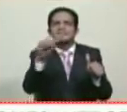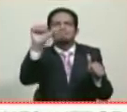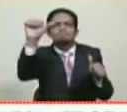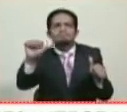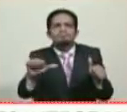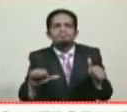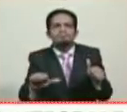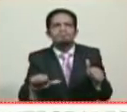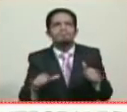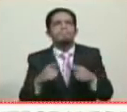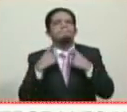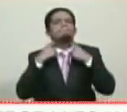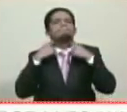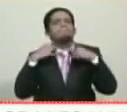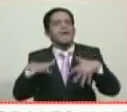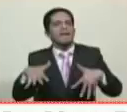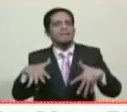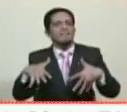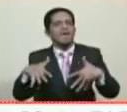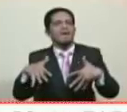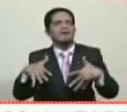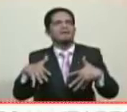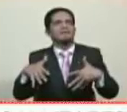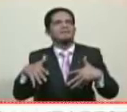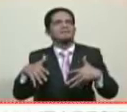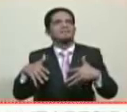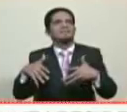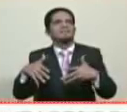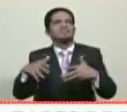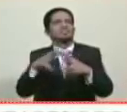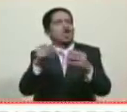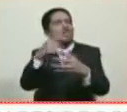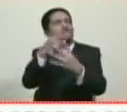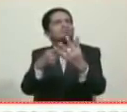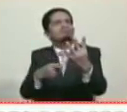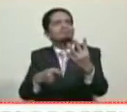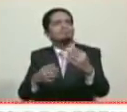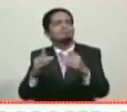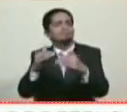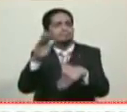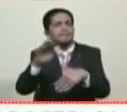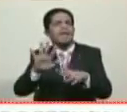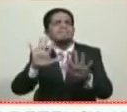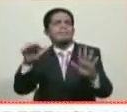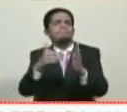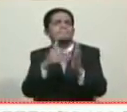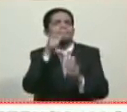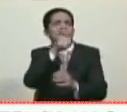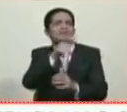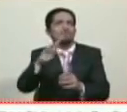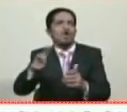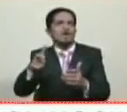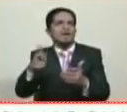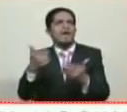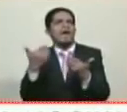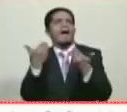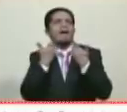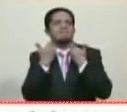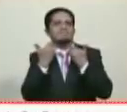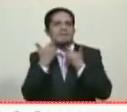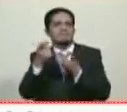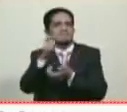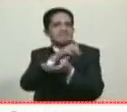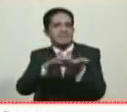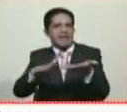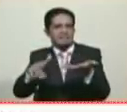se perdió algún material relacionado con la diálisis de los pacientes, que son más de 10.080 pacientes que están atendidos de manera gratuita por